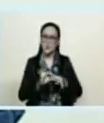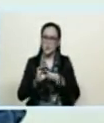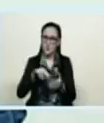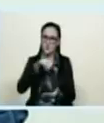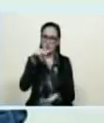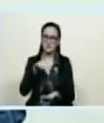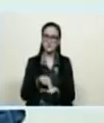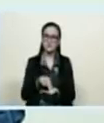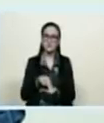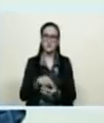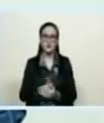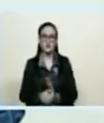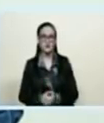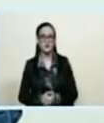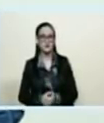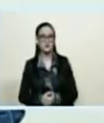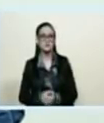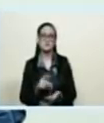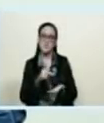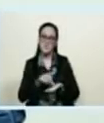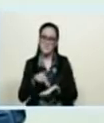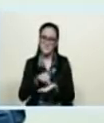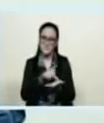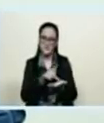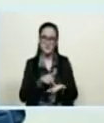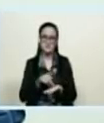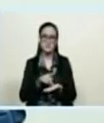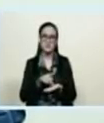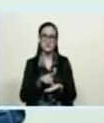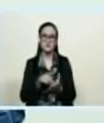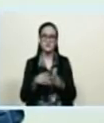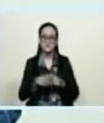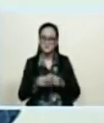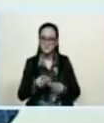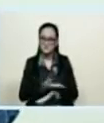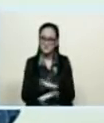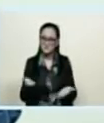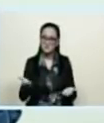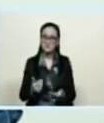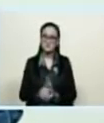unión nacional, pero sobre todo con la participación de todos y de